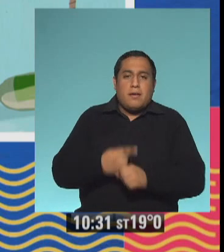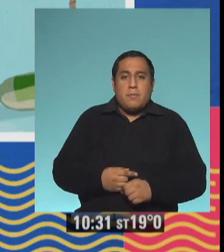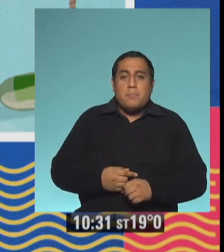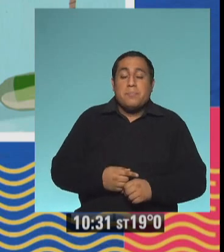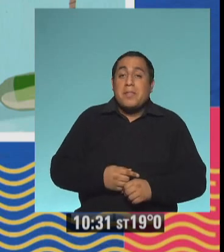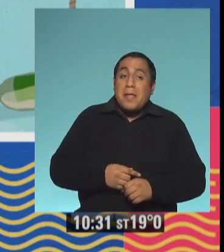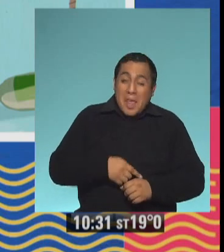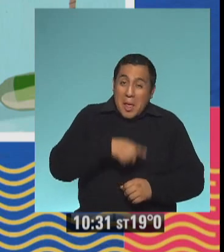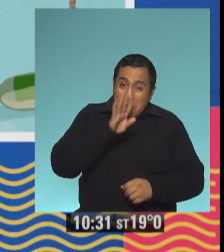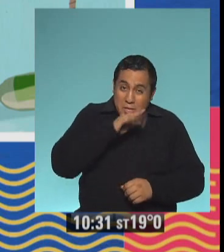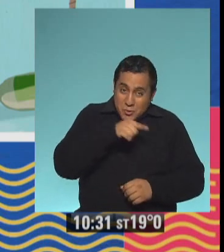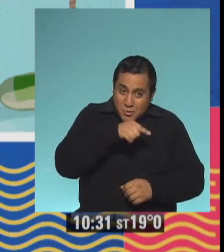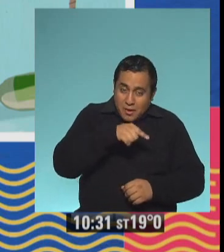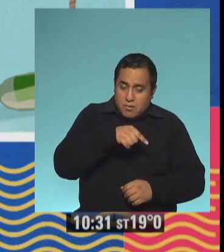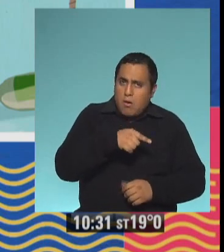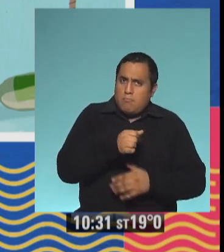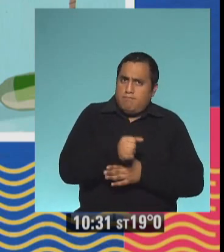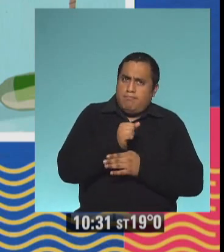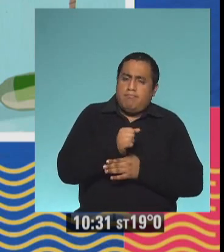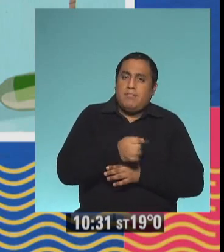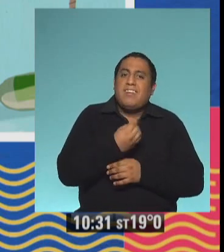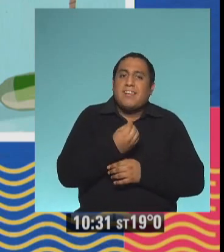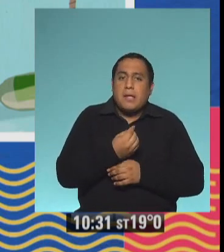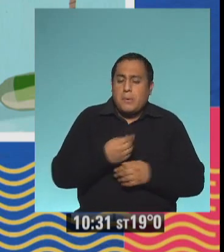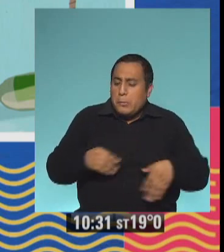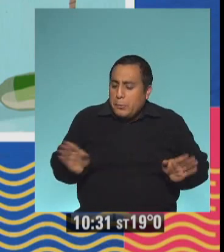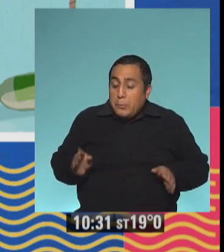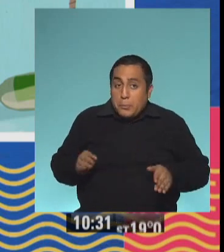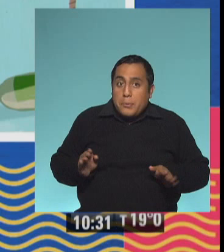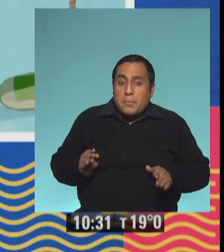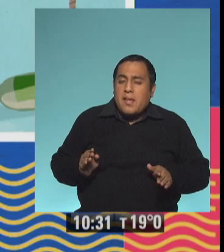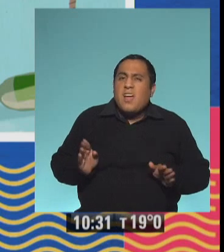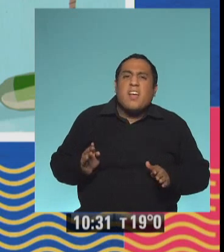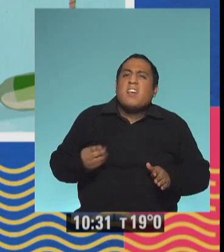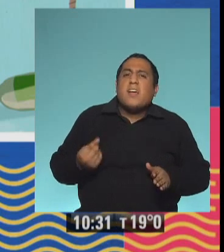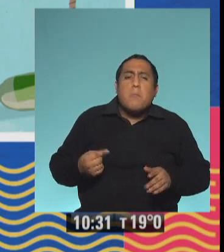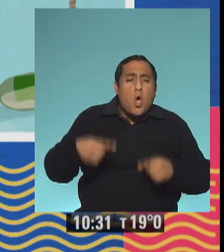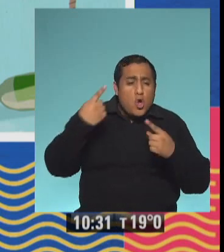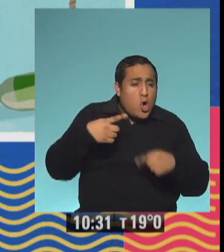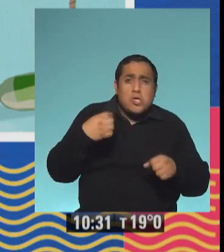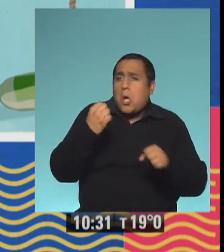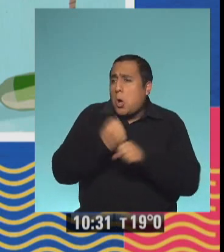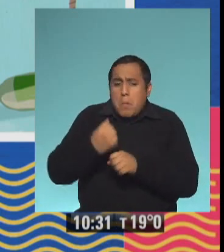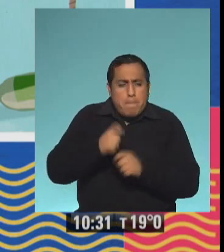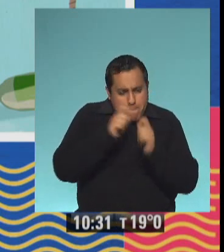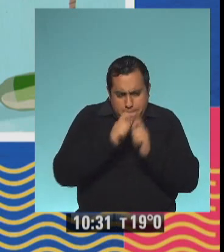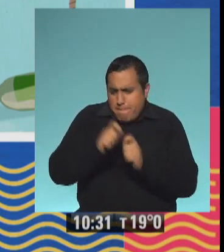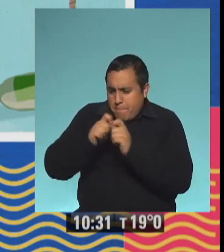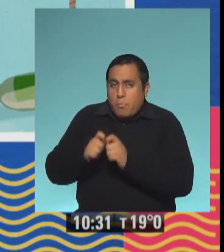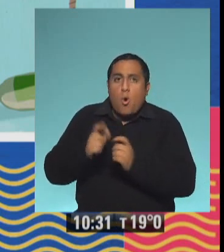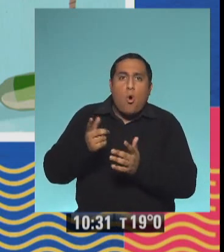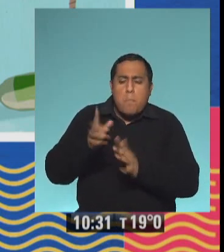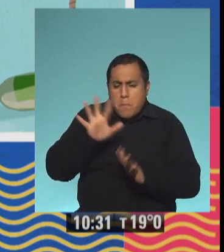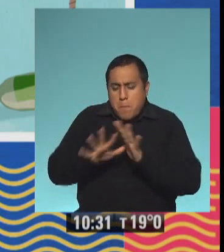Pájaro amarillo... Era muy habilidoso con sus pequeñas alas, conseguía arreglar cualquier cosa. También creaba